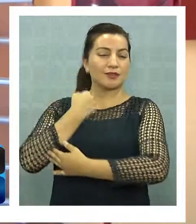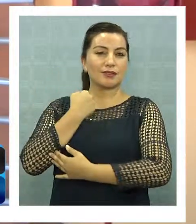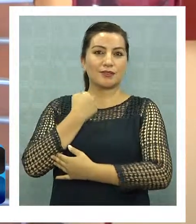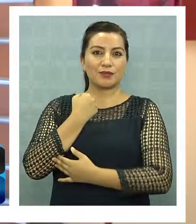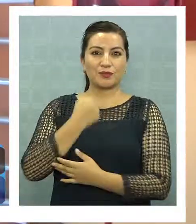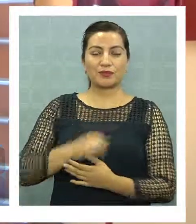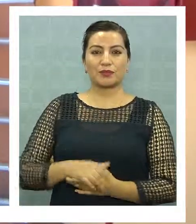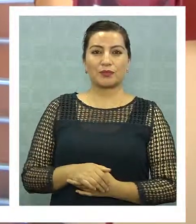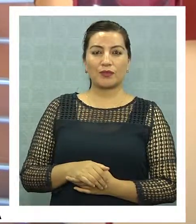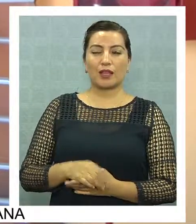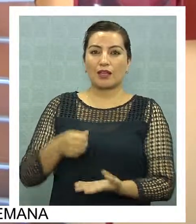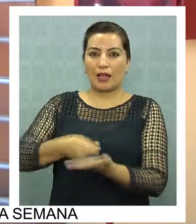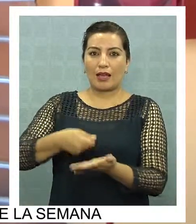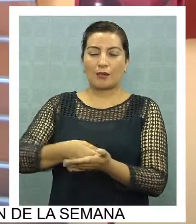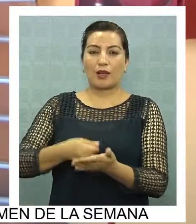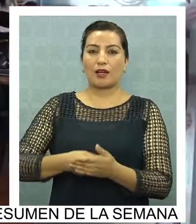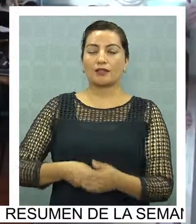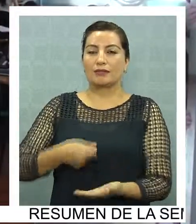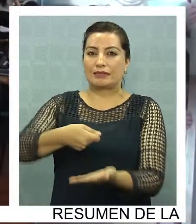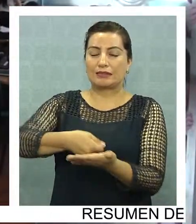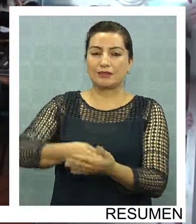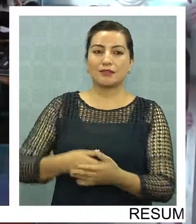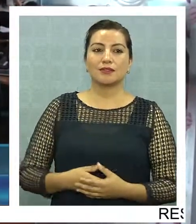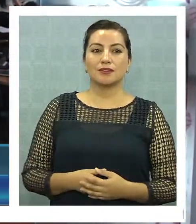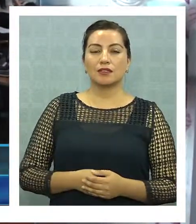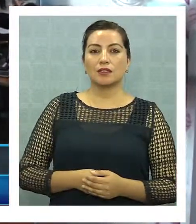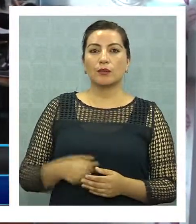tanto podríamos decir que en términos de gratuidad no nos hemos visto afectados. De hecho llevamos más matrículas que en la misma fecha del año pasado. Punto con